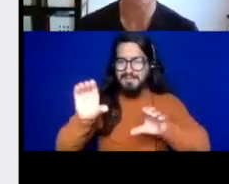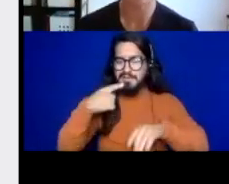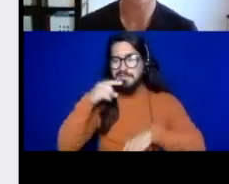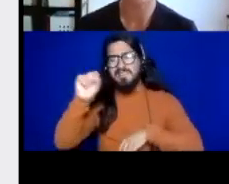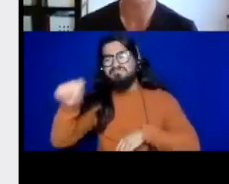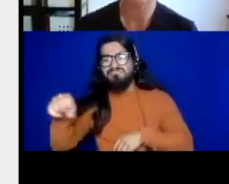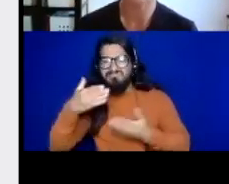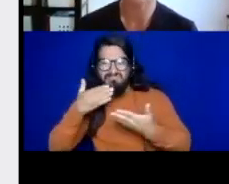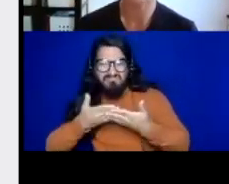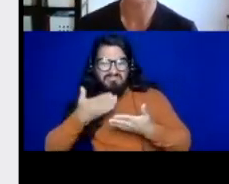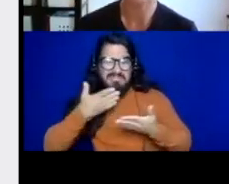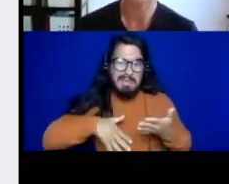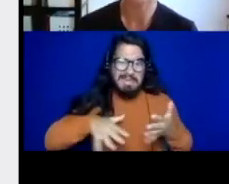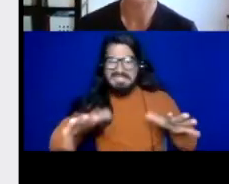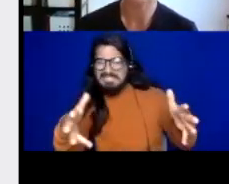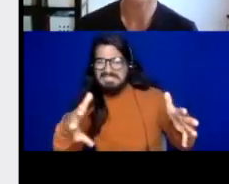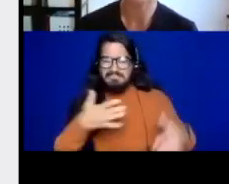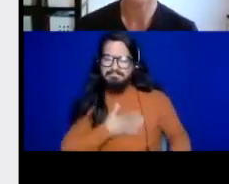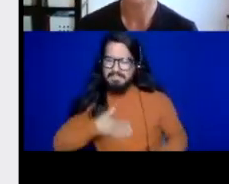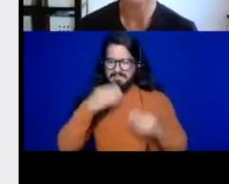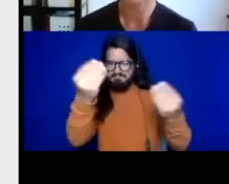¿O no estamos haciendo esto, no lo estamos haciendo bien?